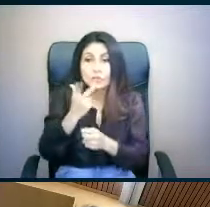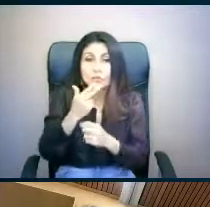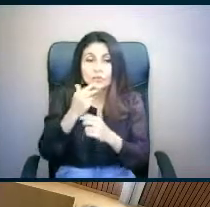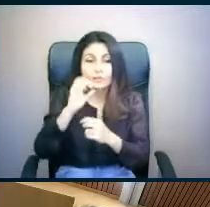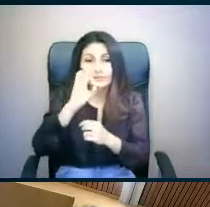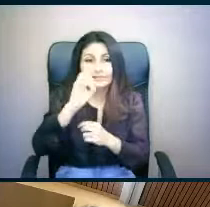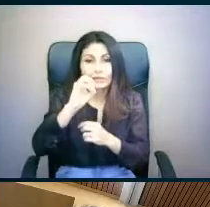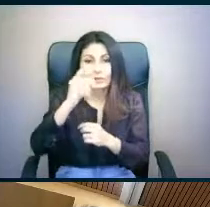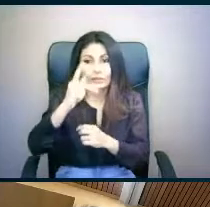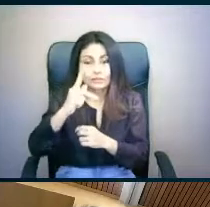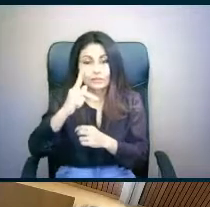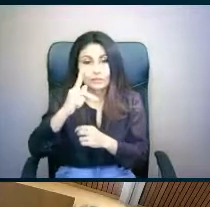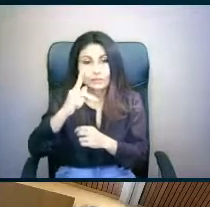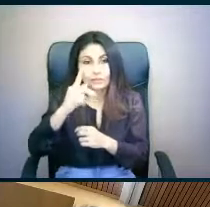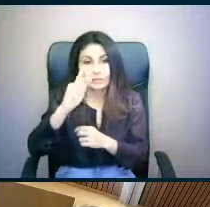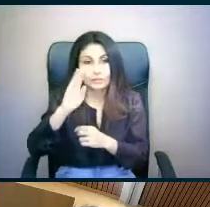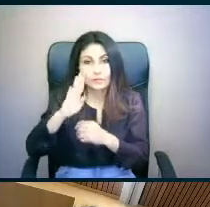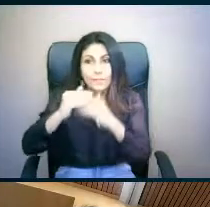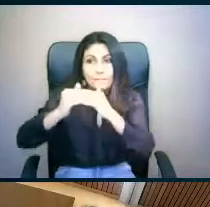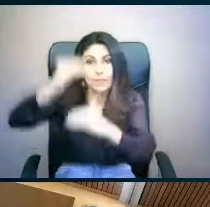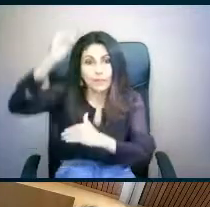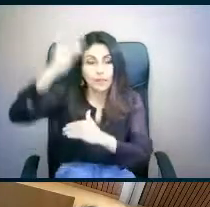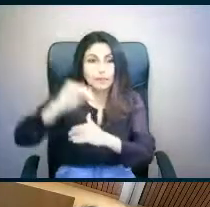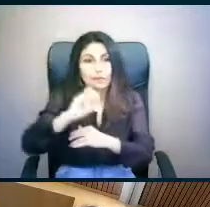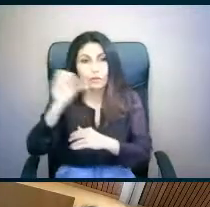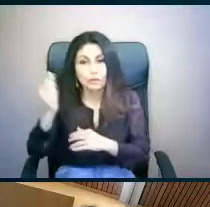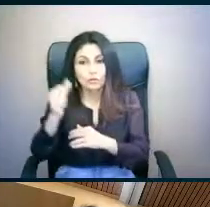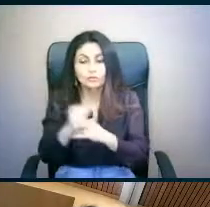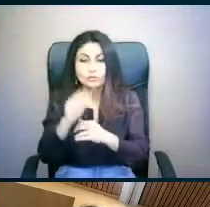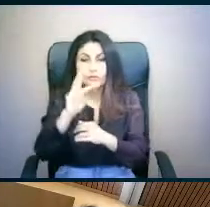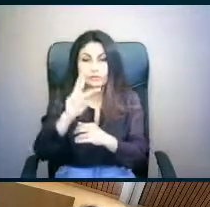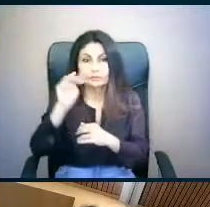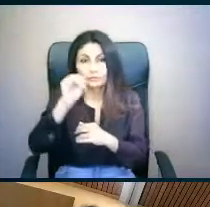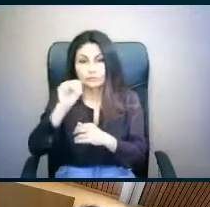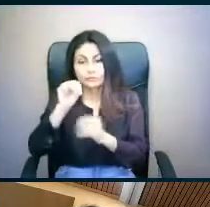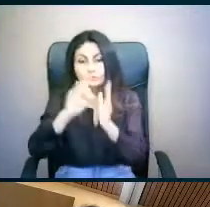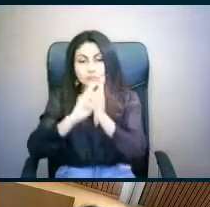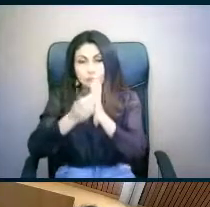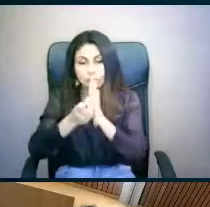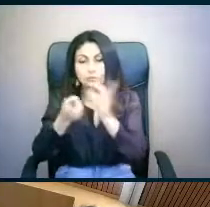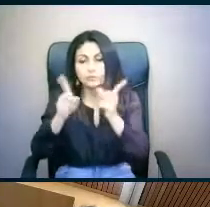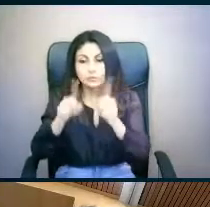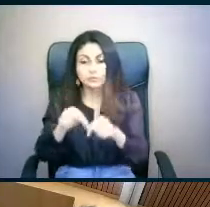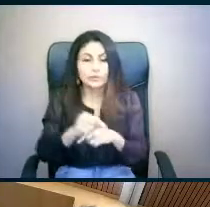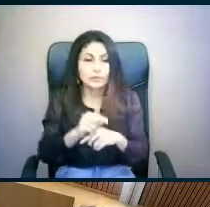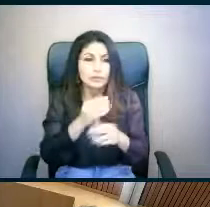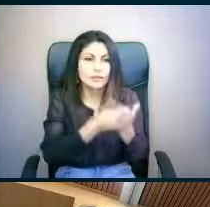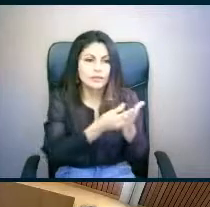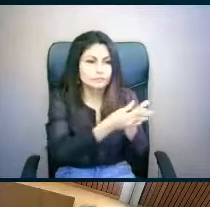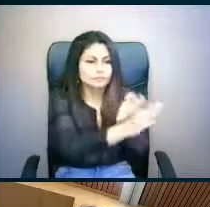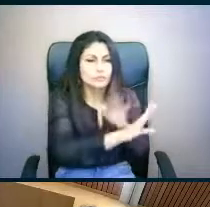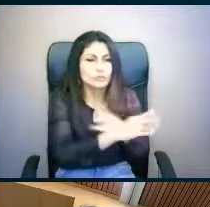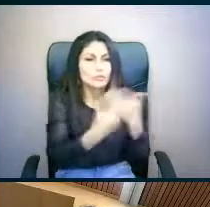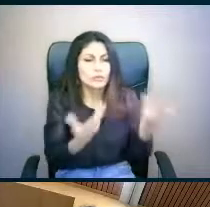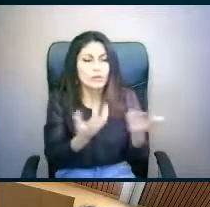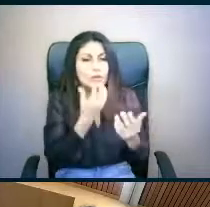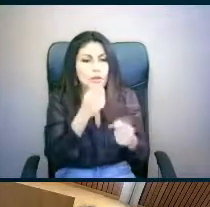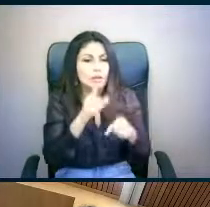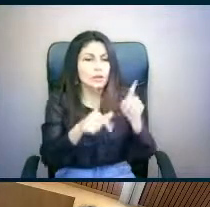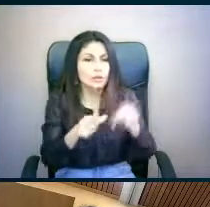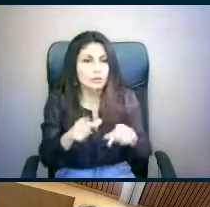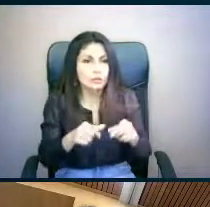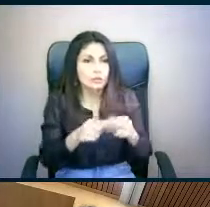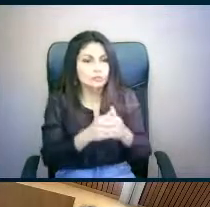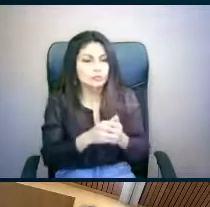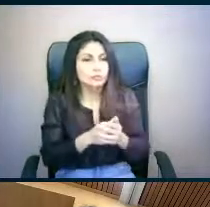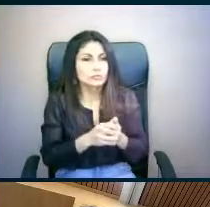duraciones de interrupción mayor a 3 minutos y excluir o eliminar la demanda típica de los transformadores.